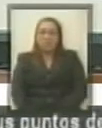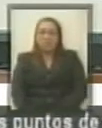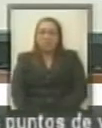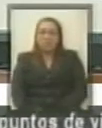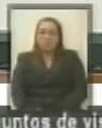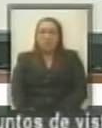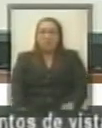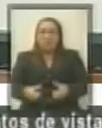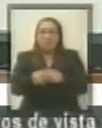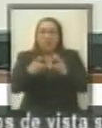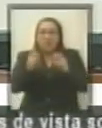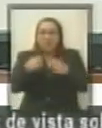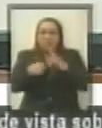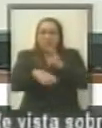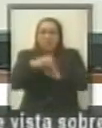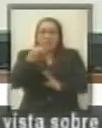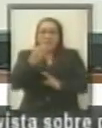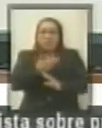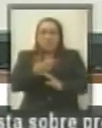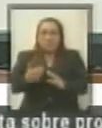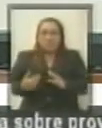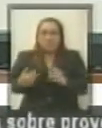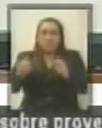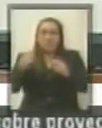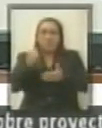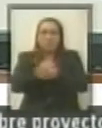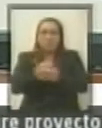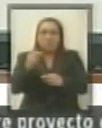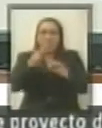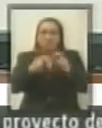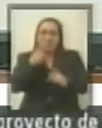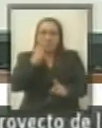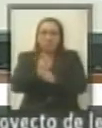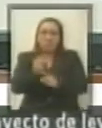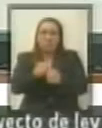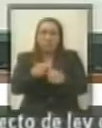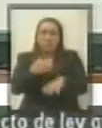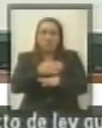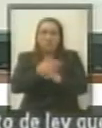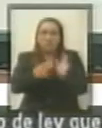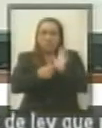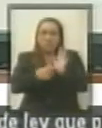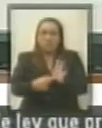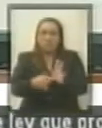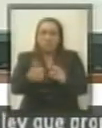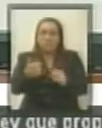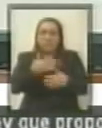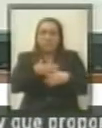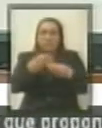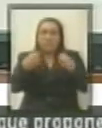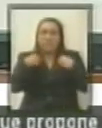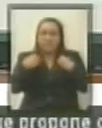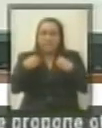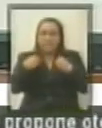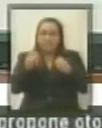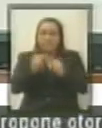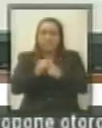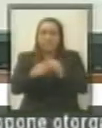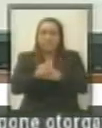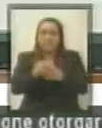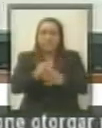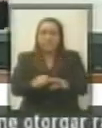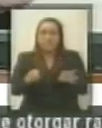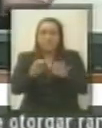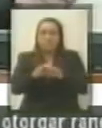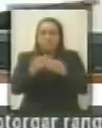comisión en este caso ha elegido al candidato que aprobó la evaluación personal, cuyo nombre ha sido ya presentado a mi despacho mediante el